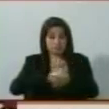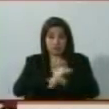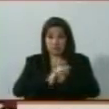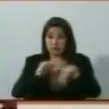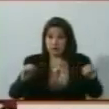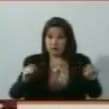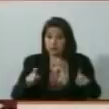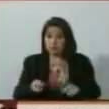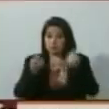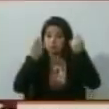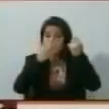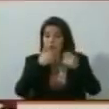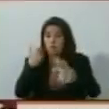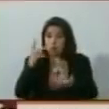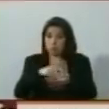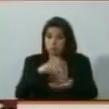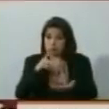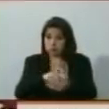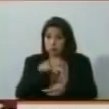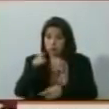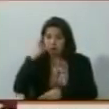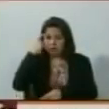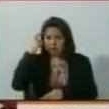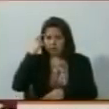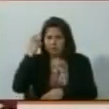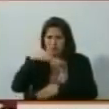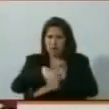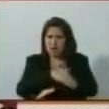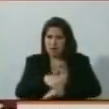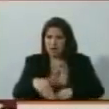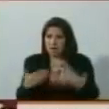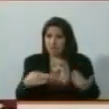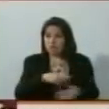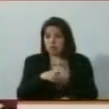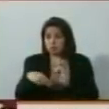Ustedes lo saben perfectamente que andan en las calles. Todos nosotros sabemos.